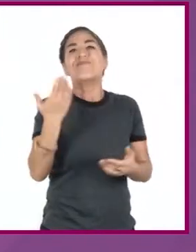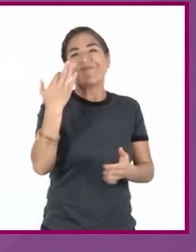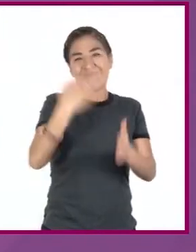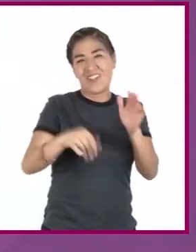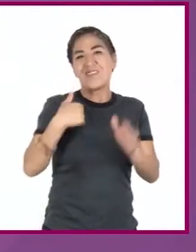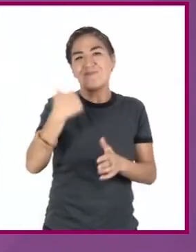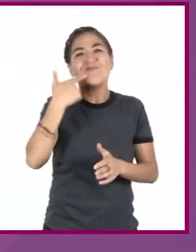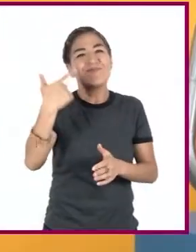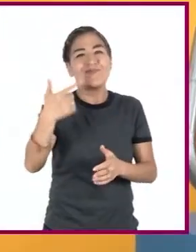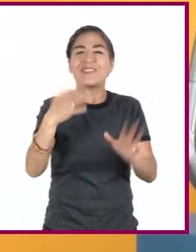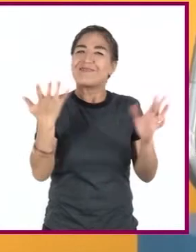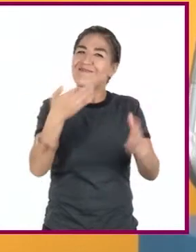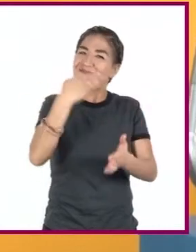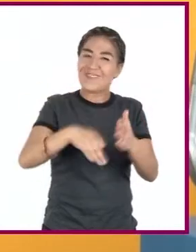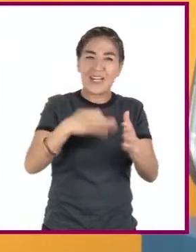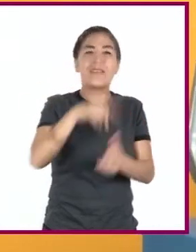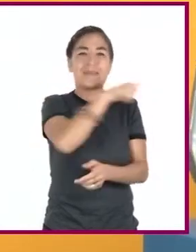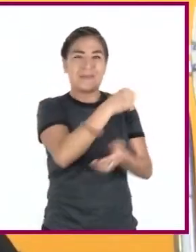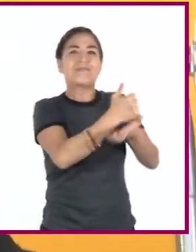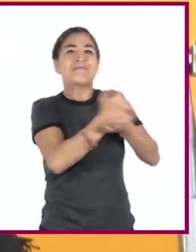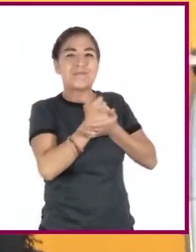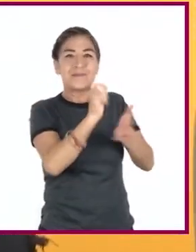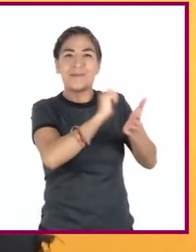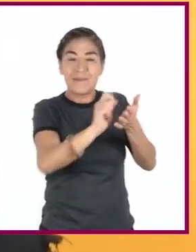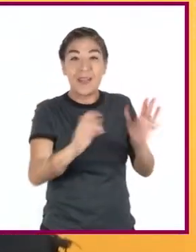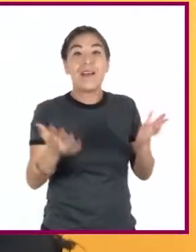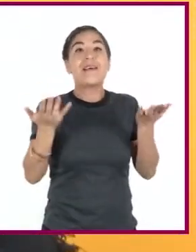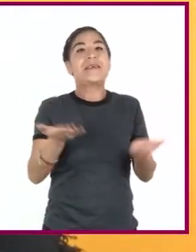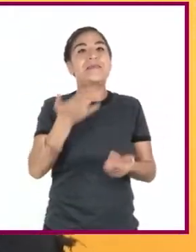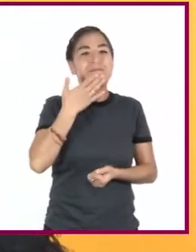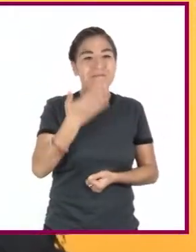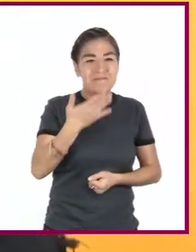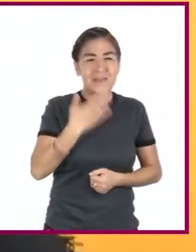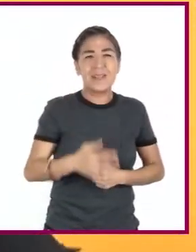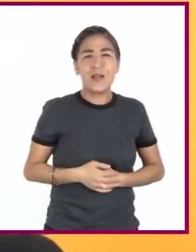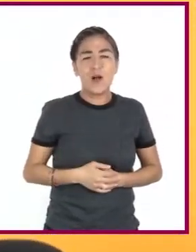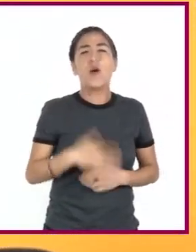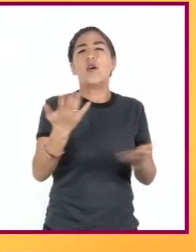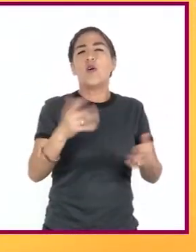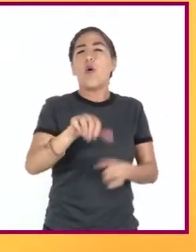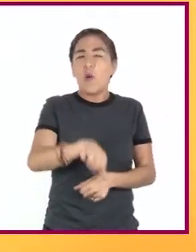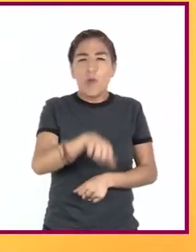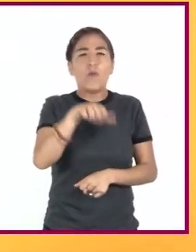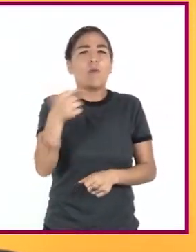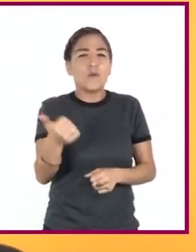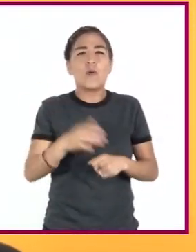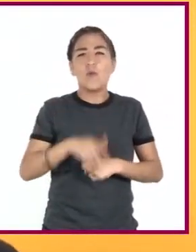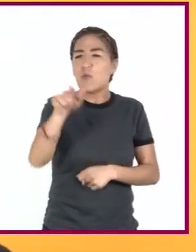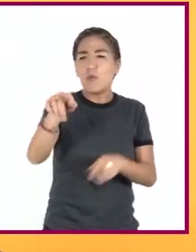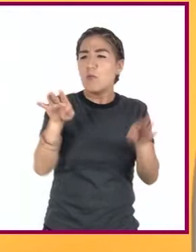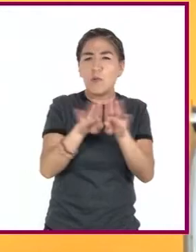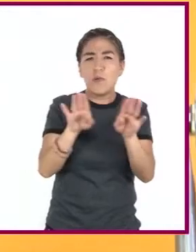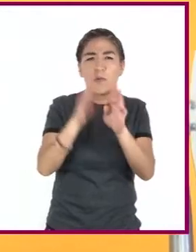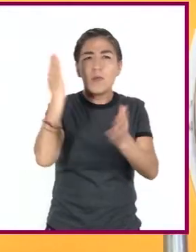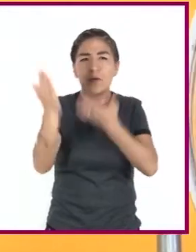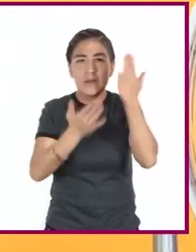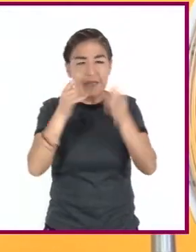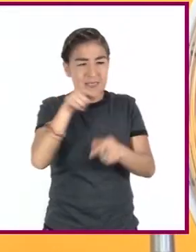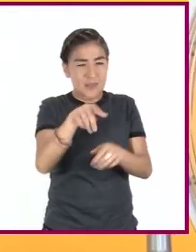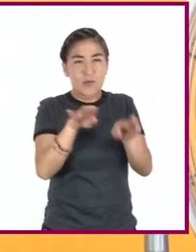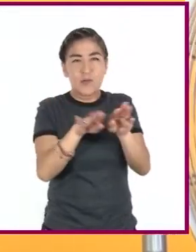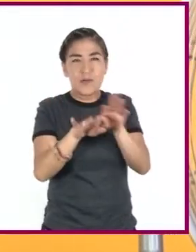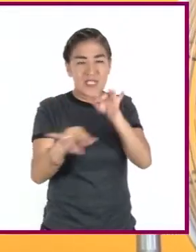no era muy buena. Ya veo. Disculpe, ¿y cómo fue que llegó a estudiar los